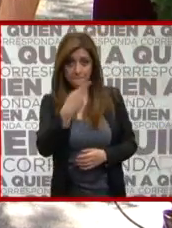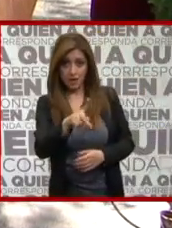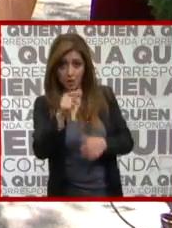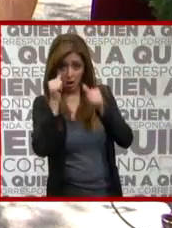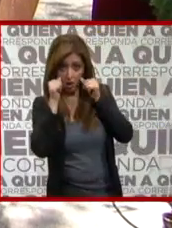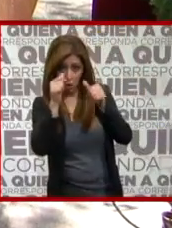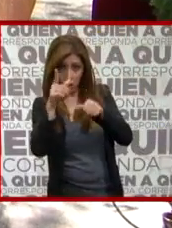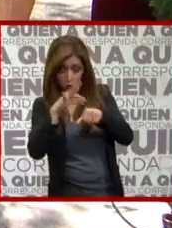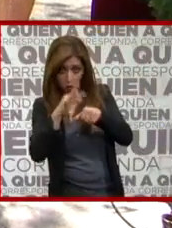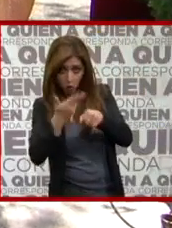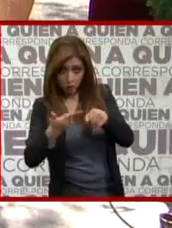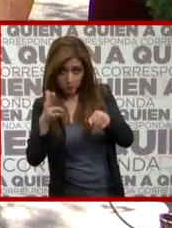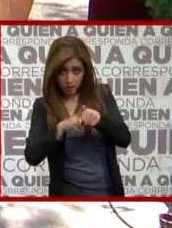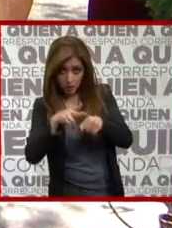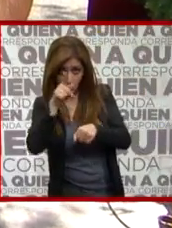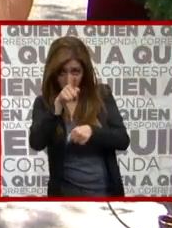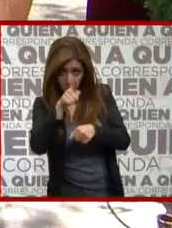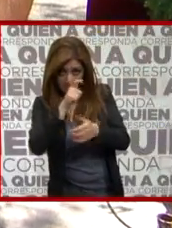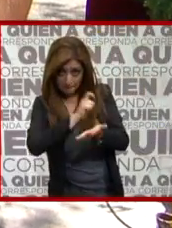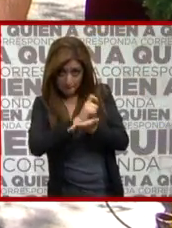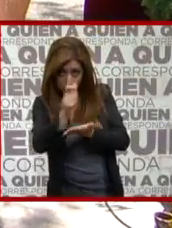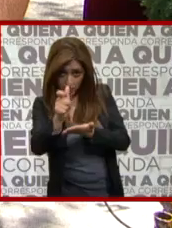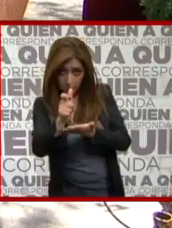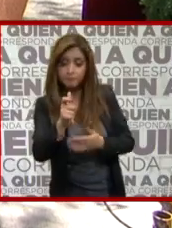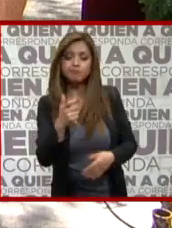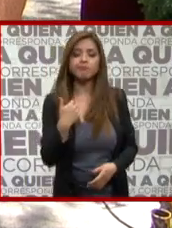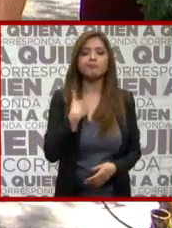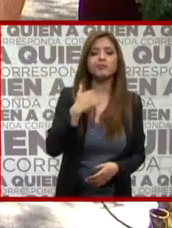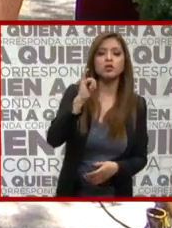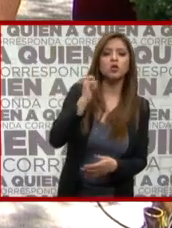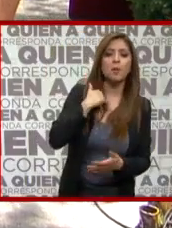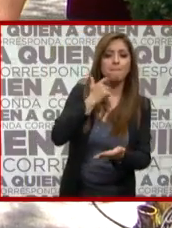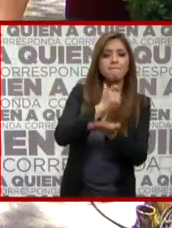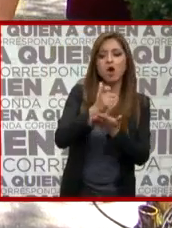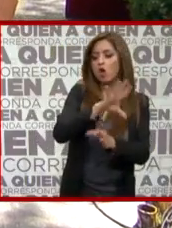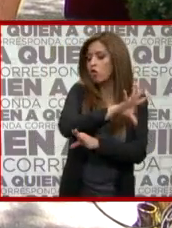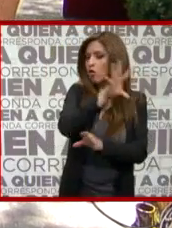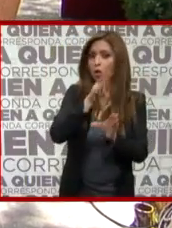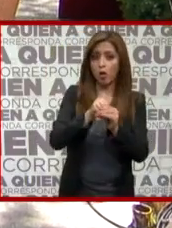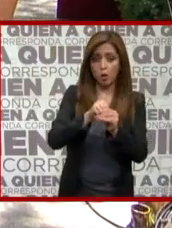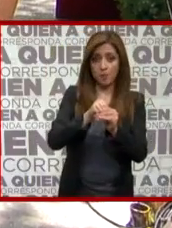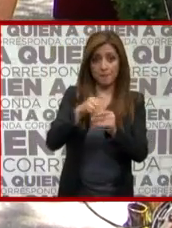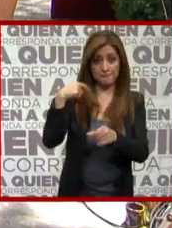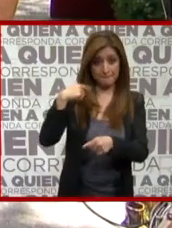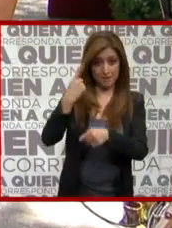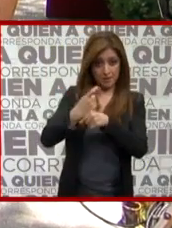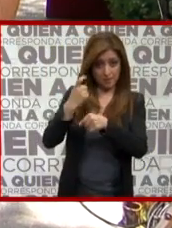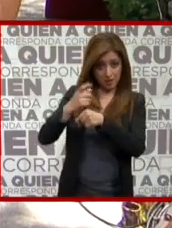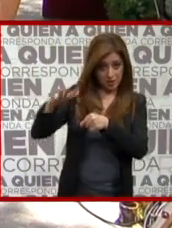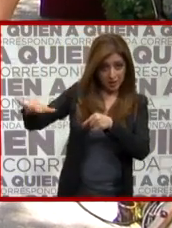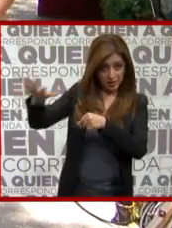los daños. Sí, yo pagué todo. De hecho, primero me llevaron a una clínica, al centro de San